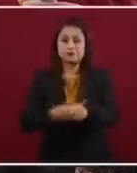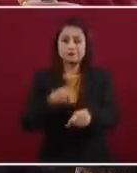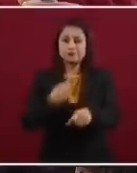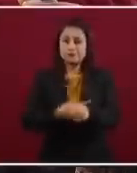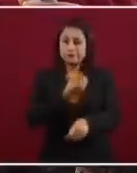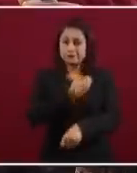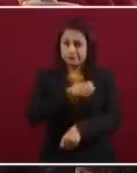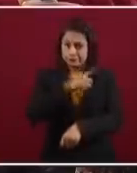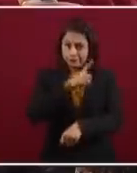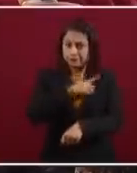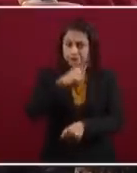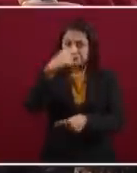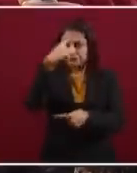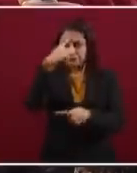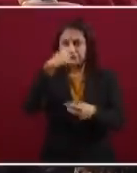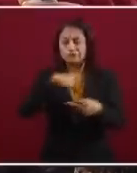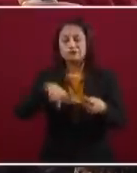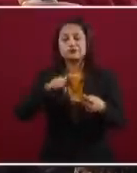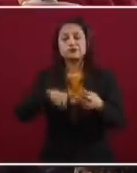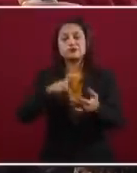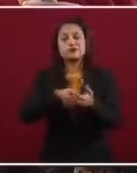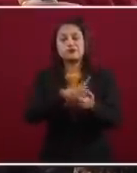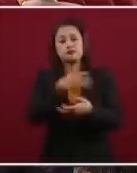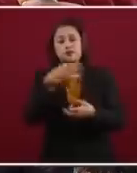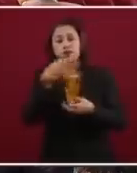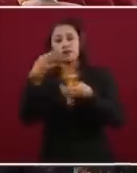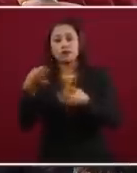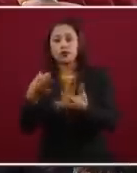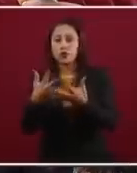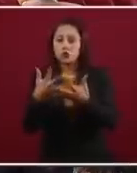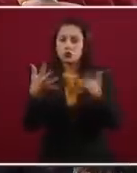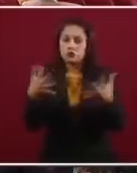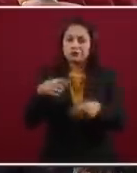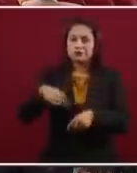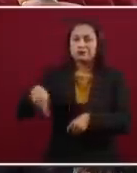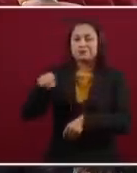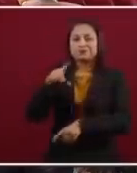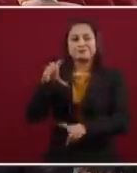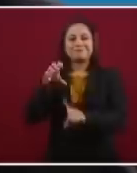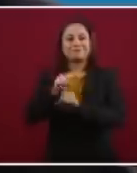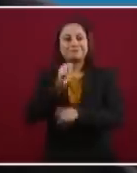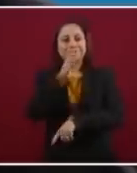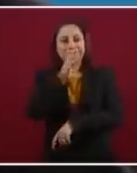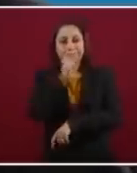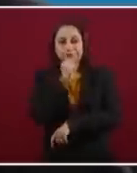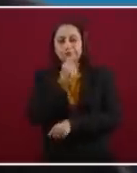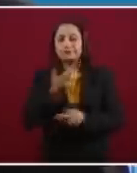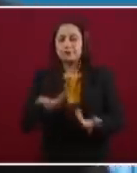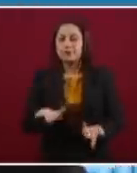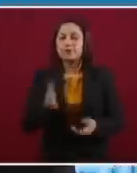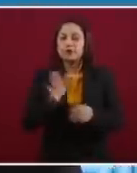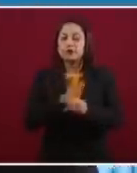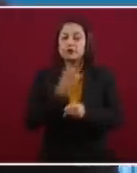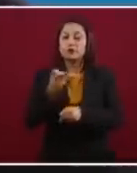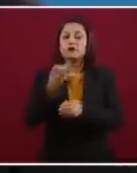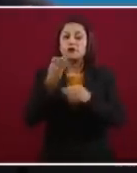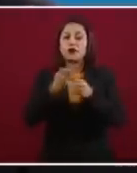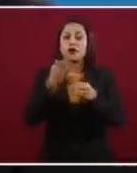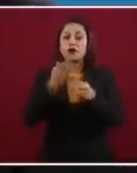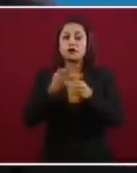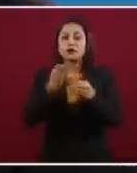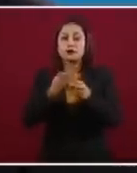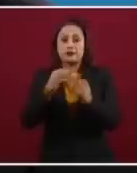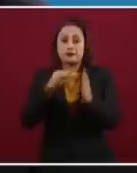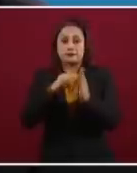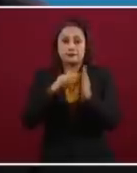epidemia de adicciones entonces estamos integrando esto es parte de la estrategia que a su vez se agrega a las